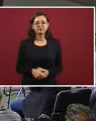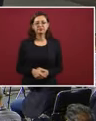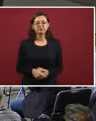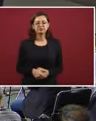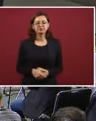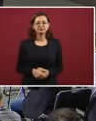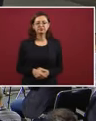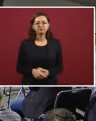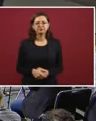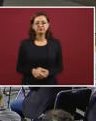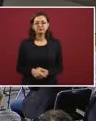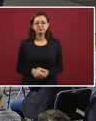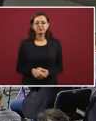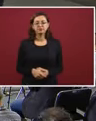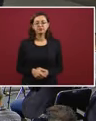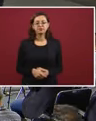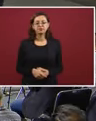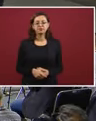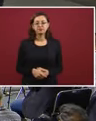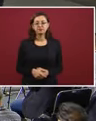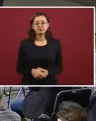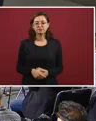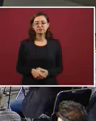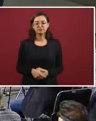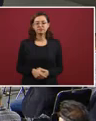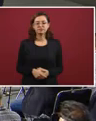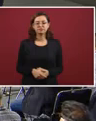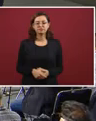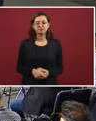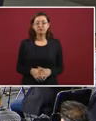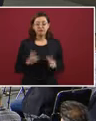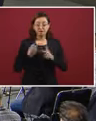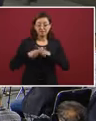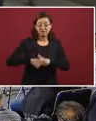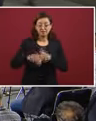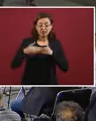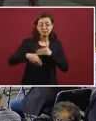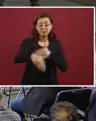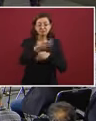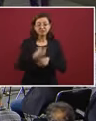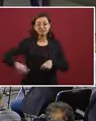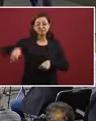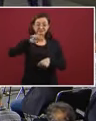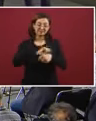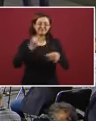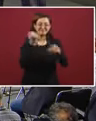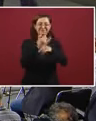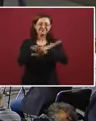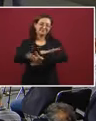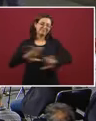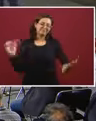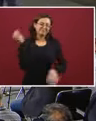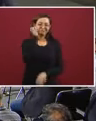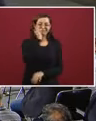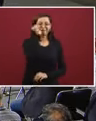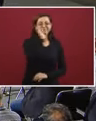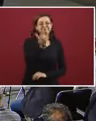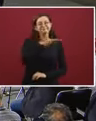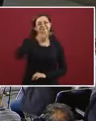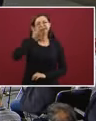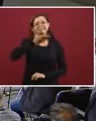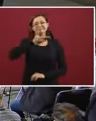Vamos a informar, empezando la semana, como siempre lo hacemos.